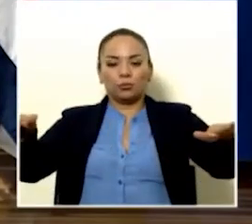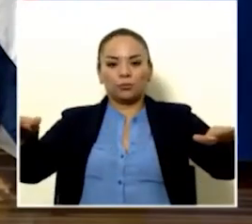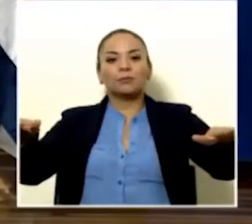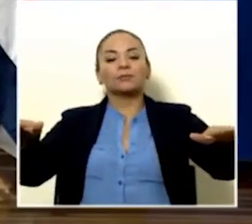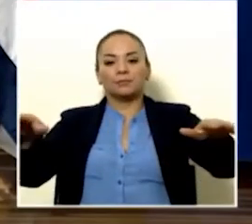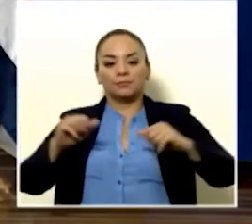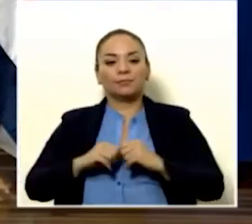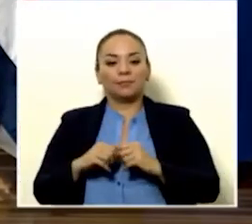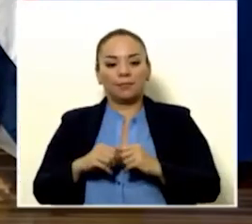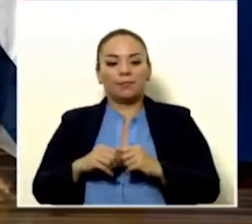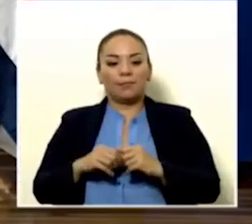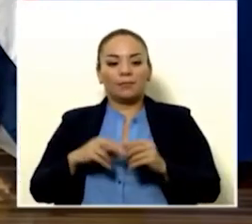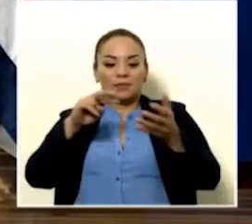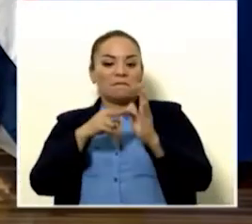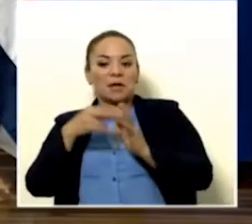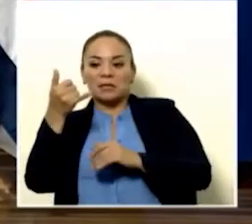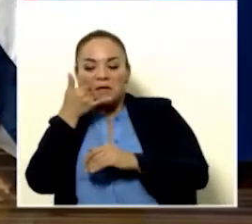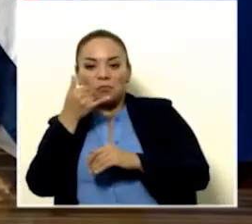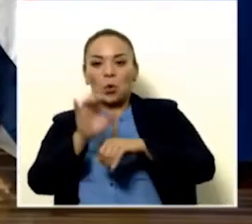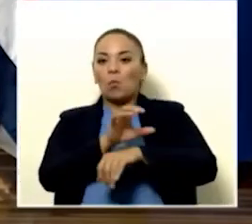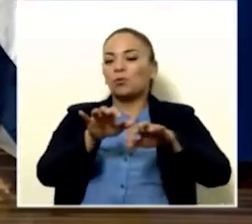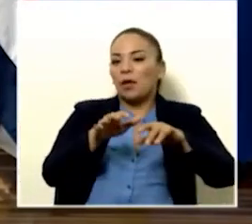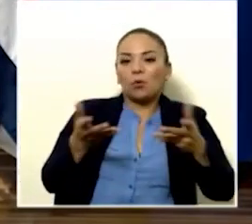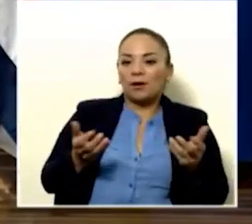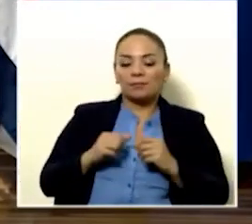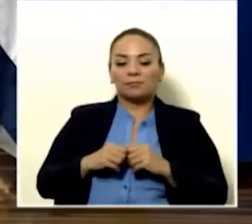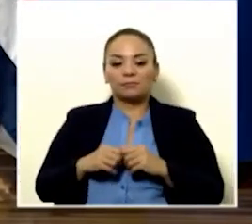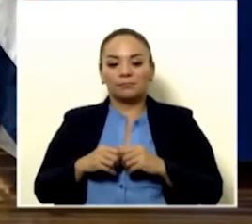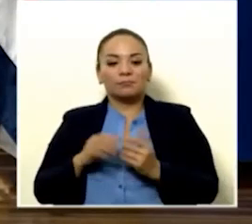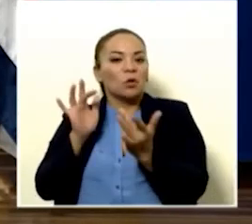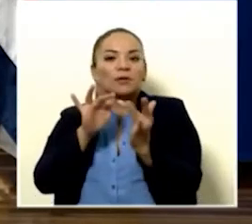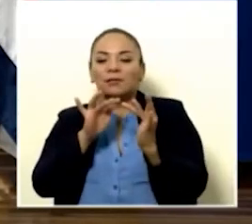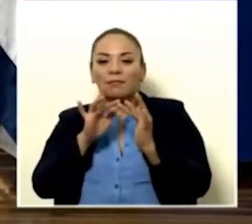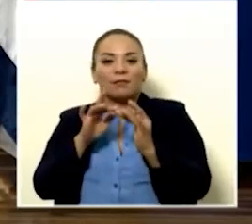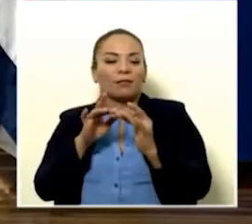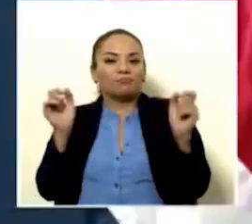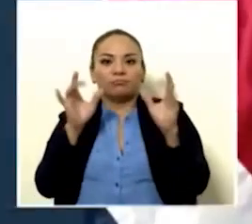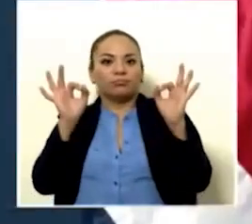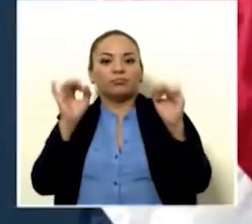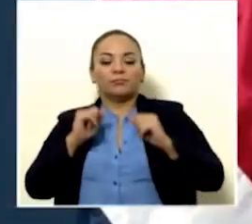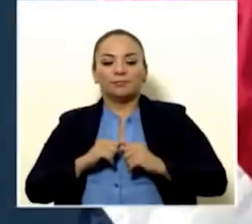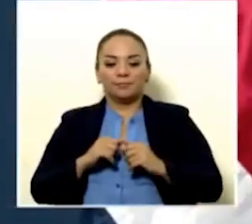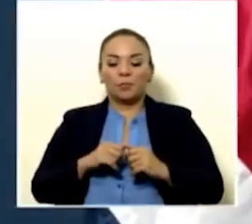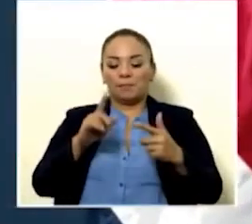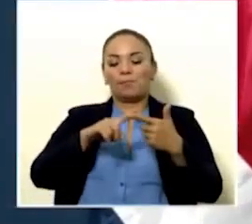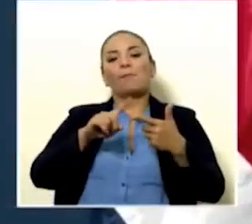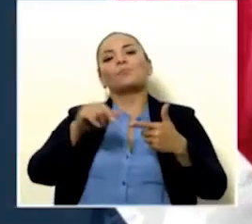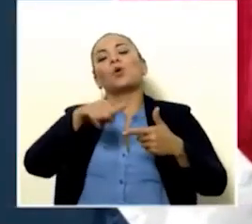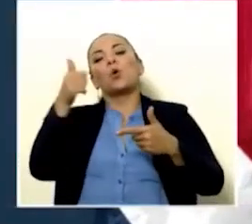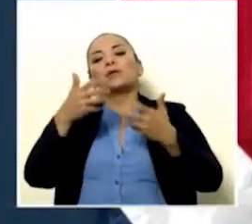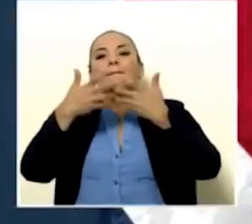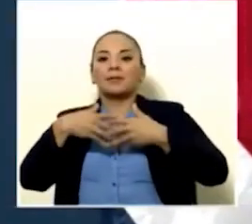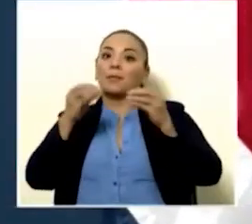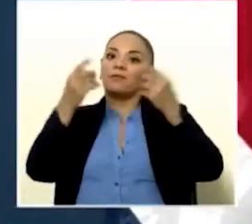a recibir en el teléfono o la computadora una conectividad impresionante. La otra empresa que viene es una de las empresas